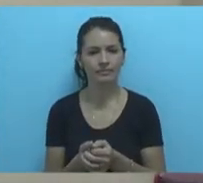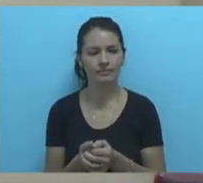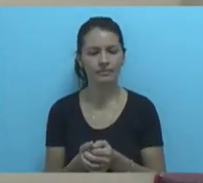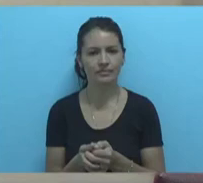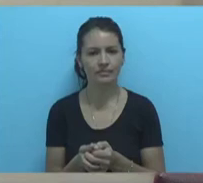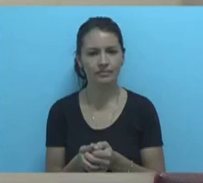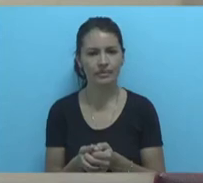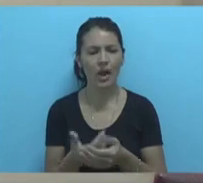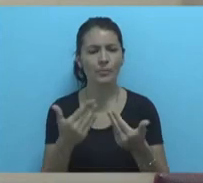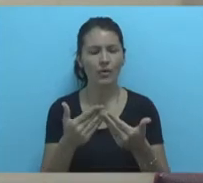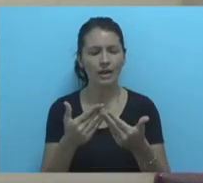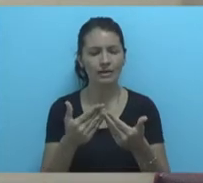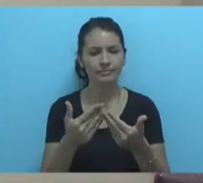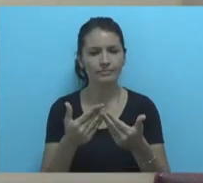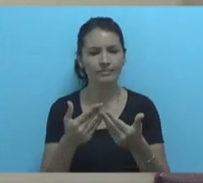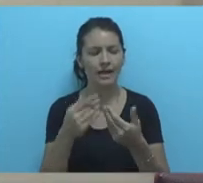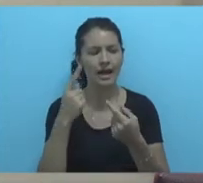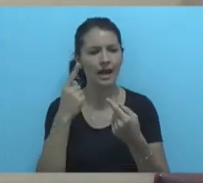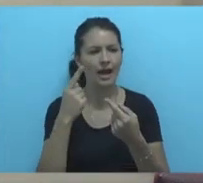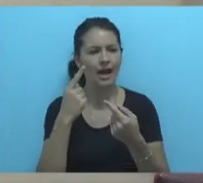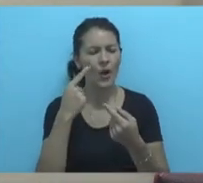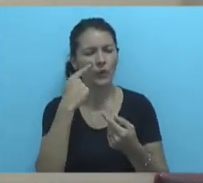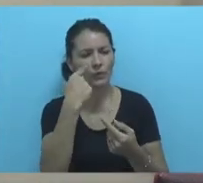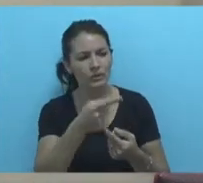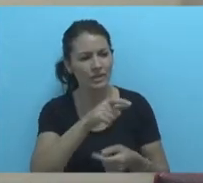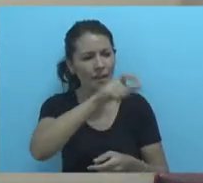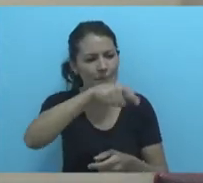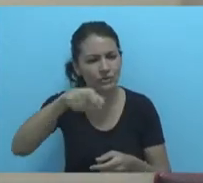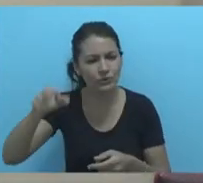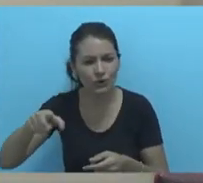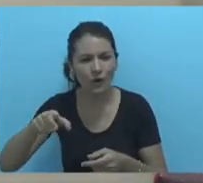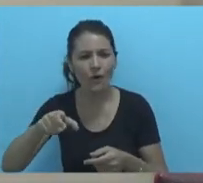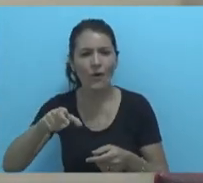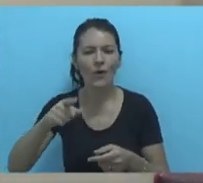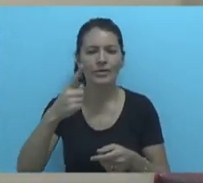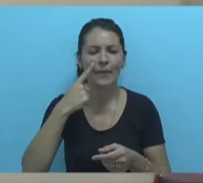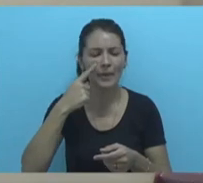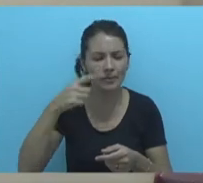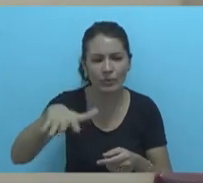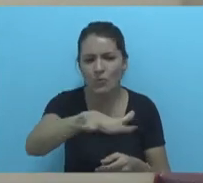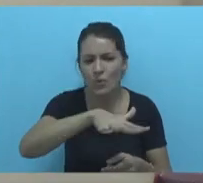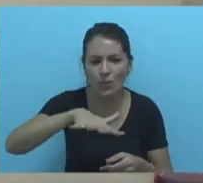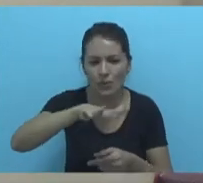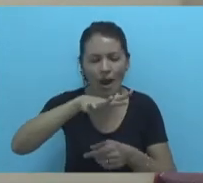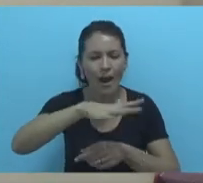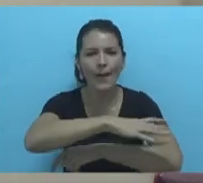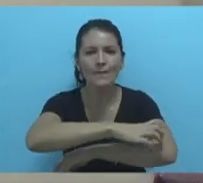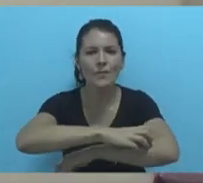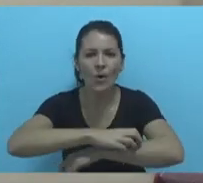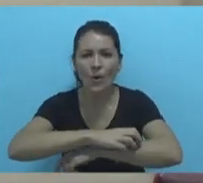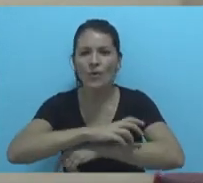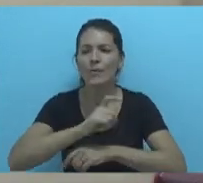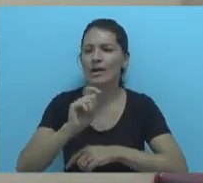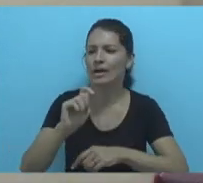territorio a reconocer quiénes habitan esos barrios populares. Fue una conquista de las